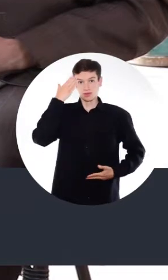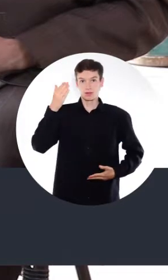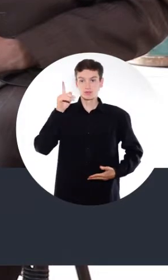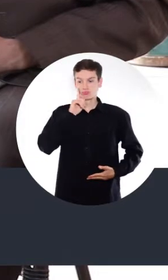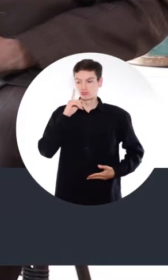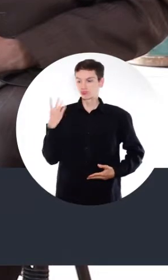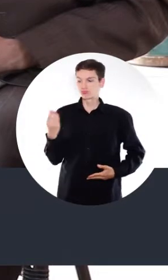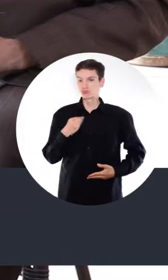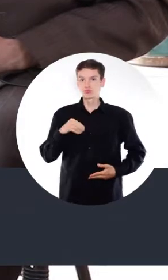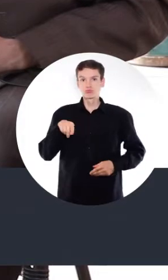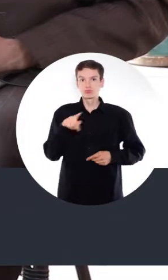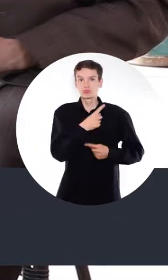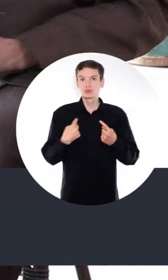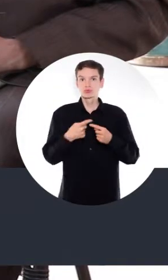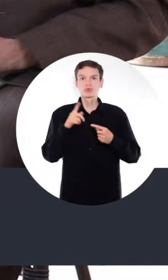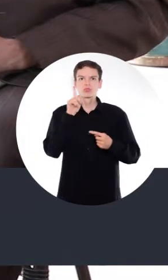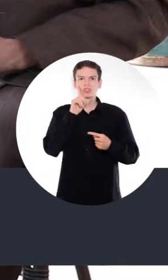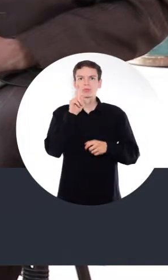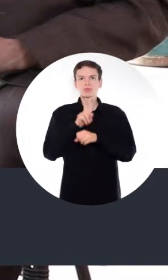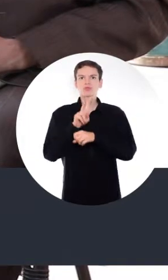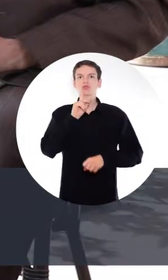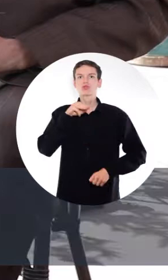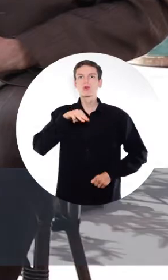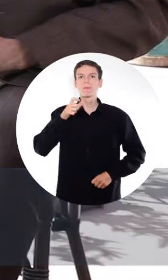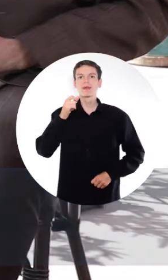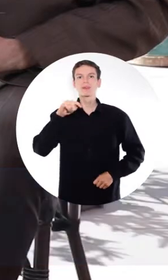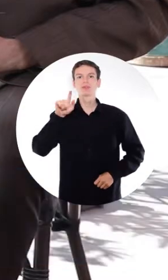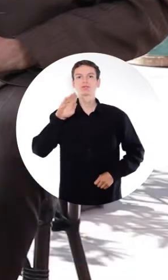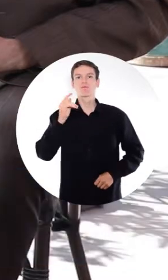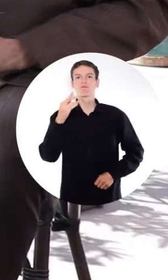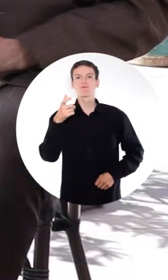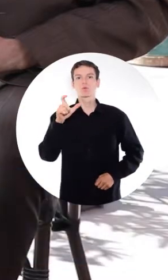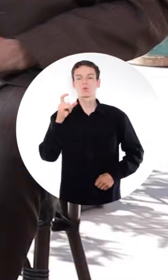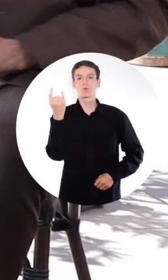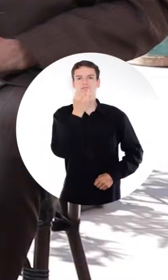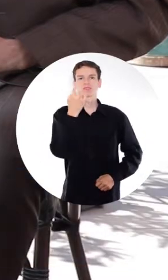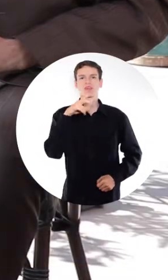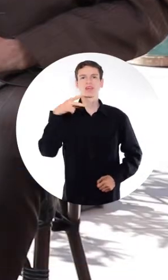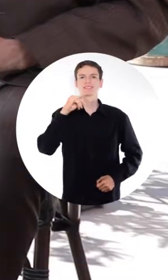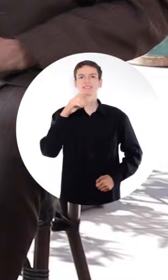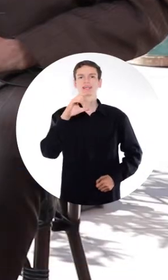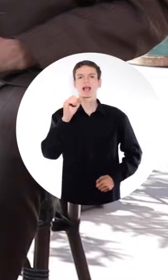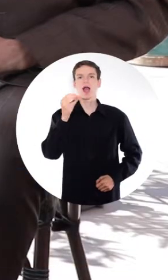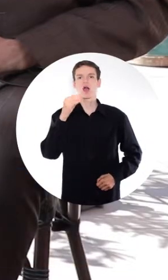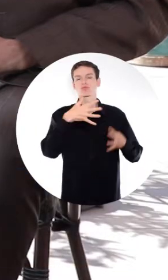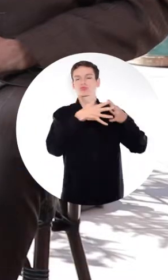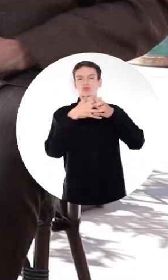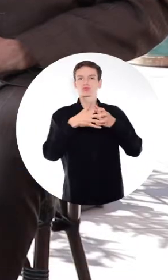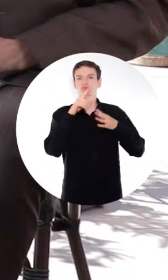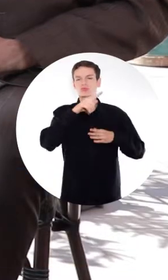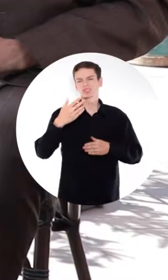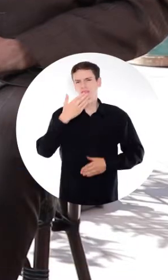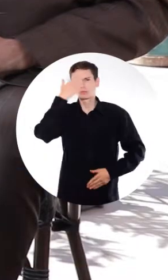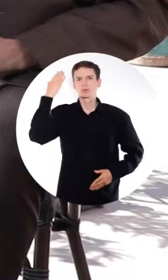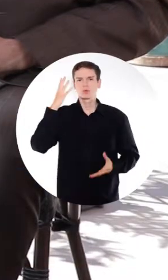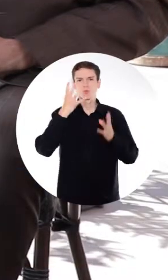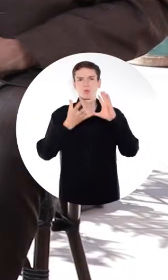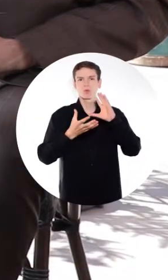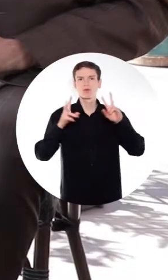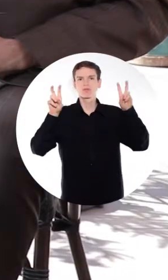con nosotros al profesor Tom Ginsburg de la Universidad de Chicago, que es un experto mundial